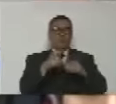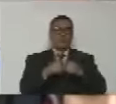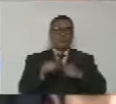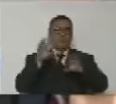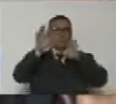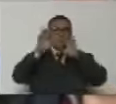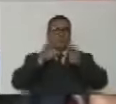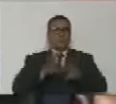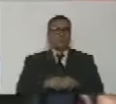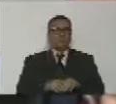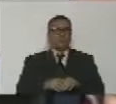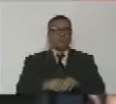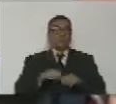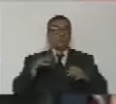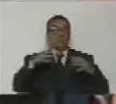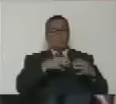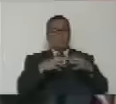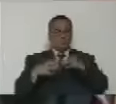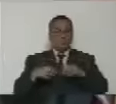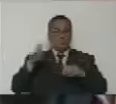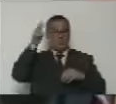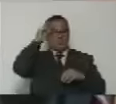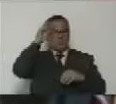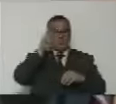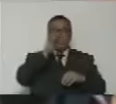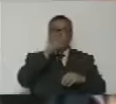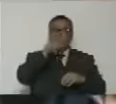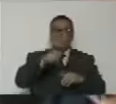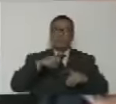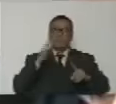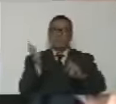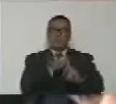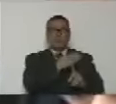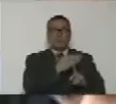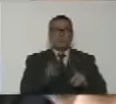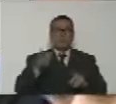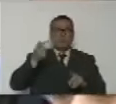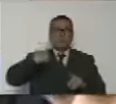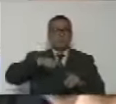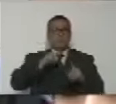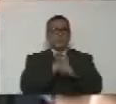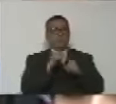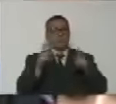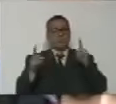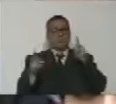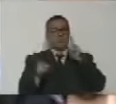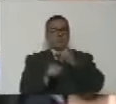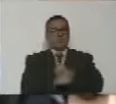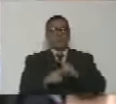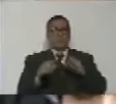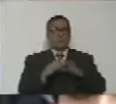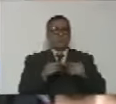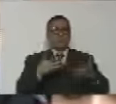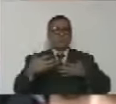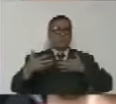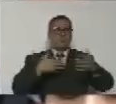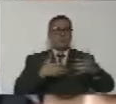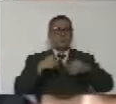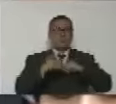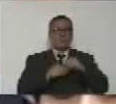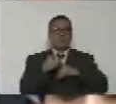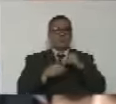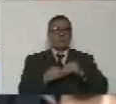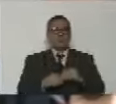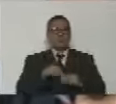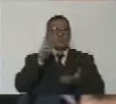el país, la violencia, el irrespeto y el maltrato debe ser sustituido por la convivencia, tal cual como